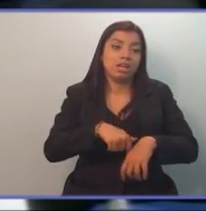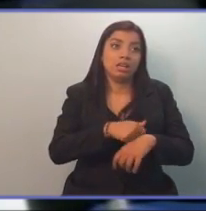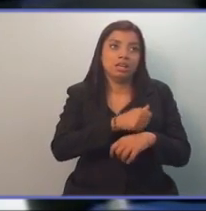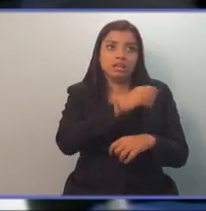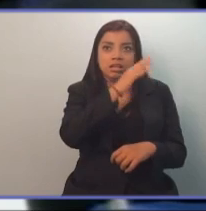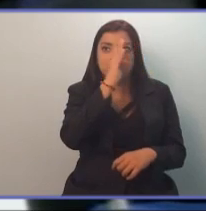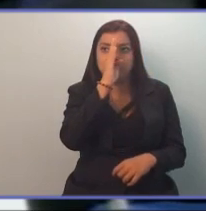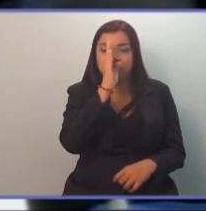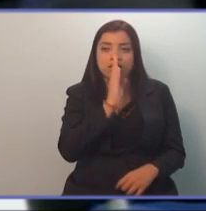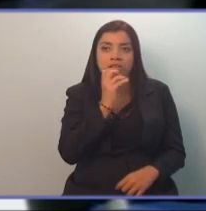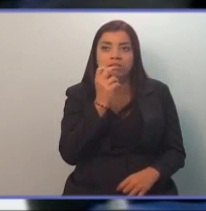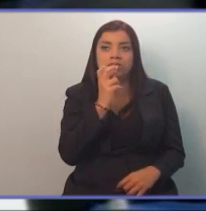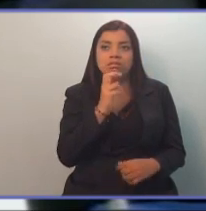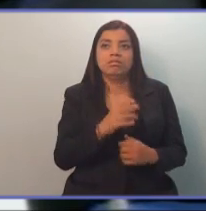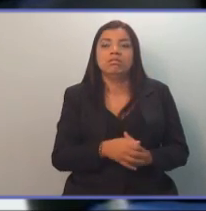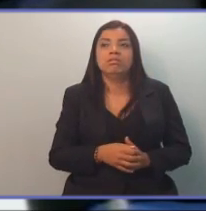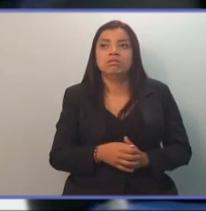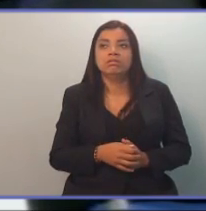las 12.